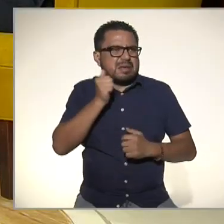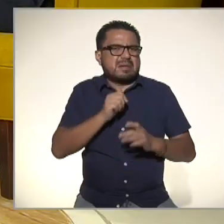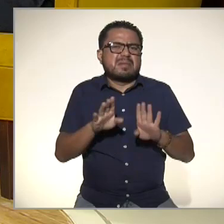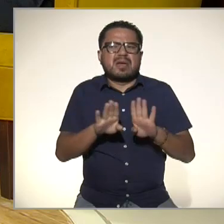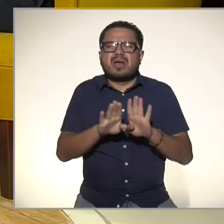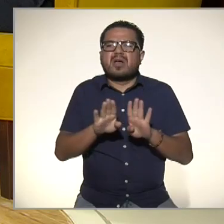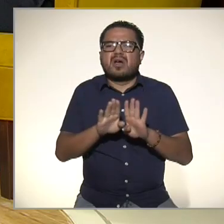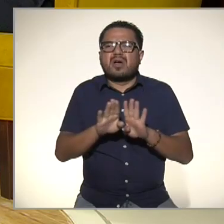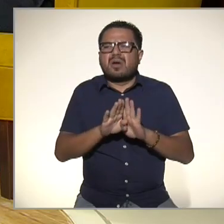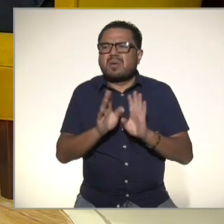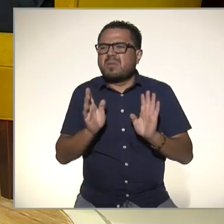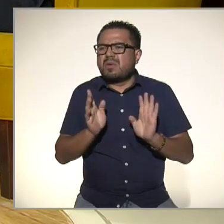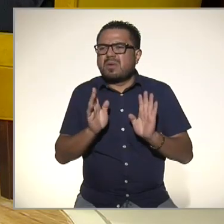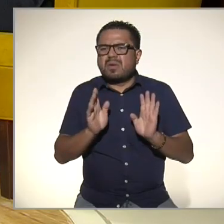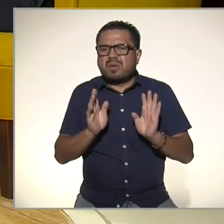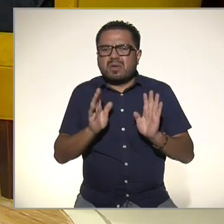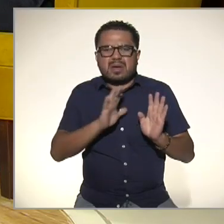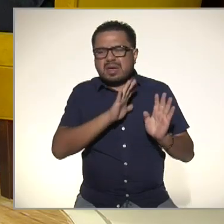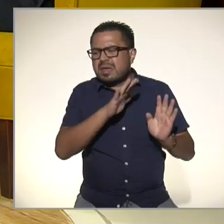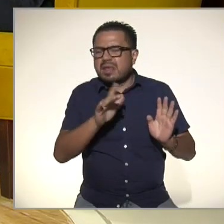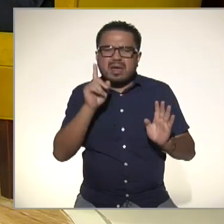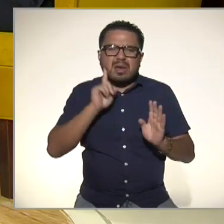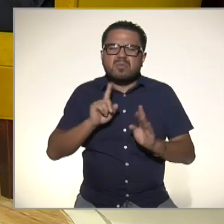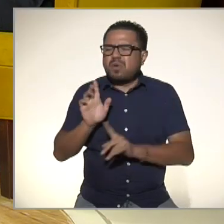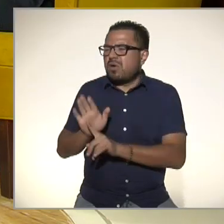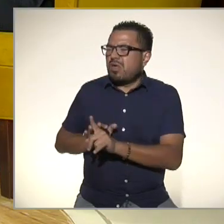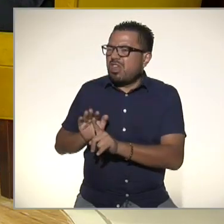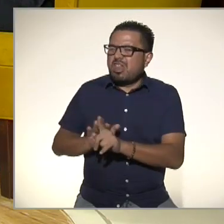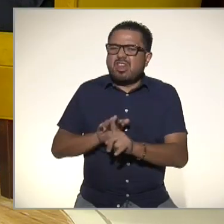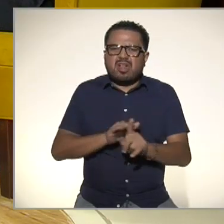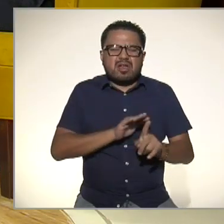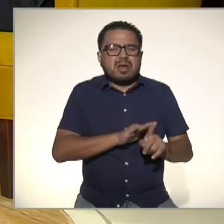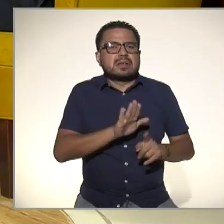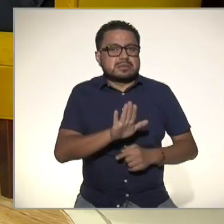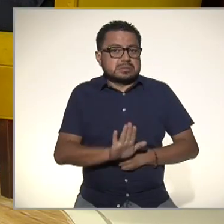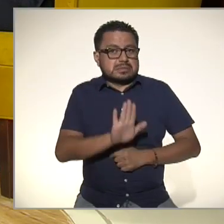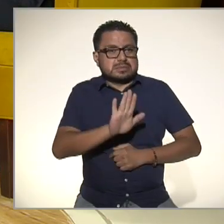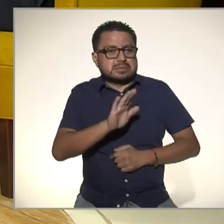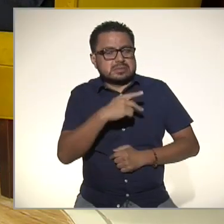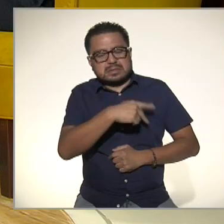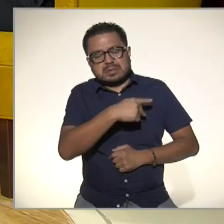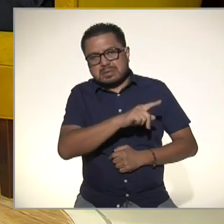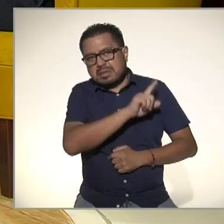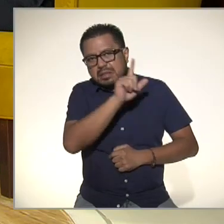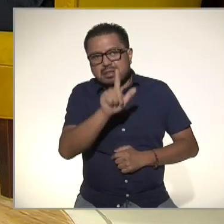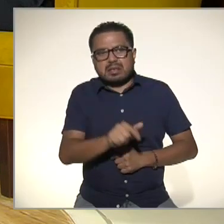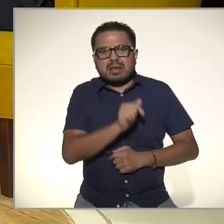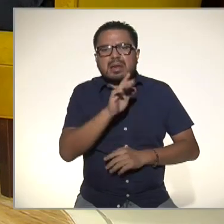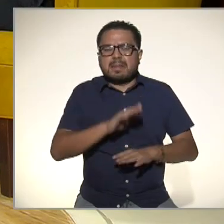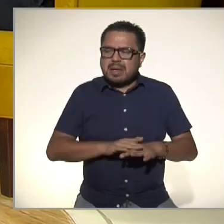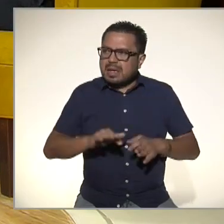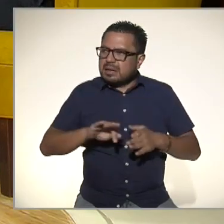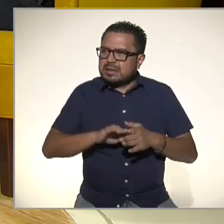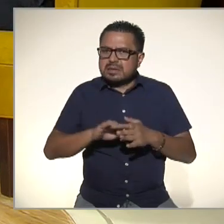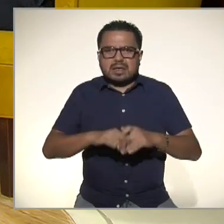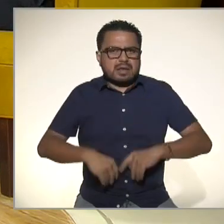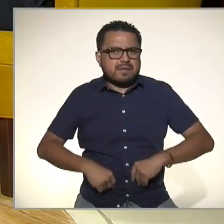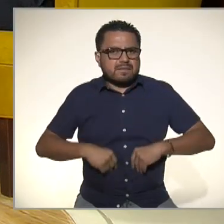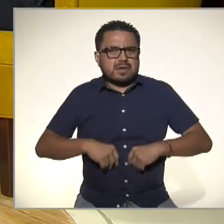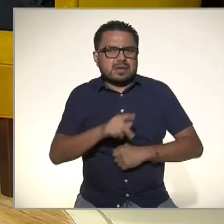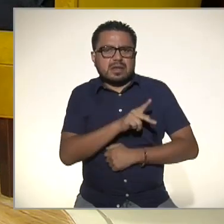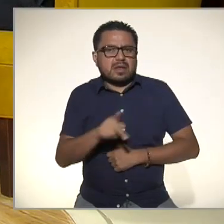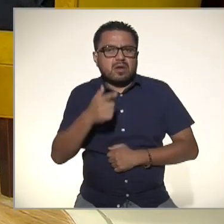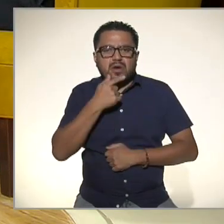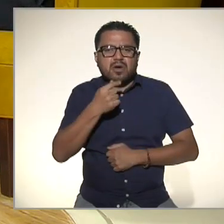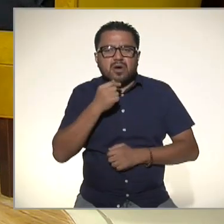pues sexualmente, generalmente de mujeres, etcétera, pareciera que se vuelve una constante en la vida de los hombres. Un